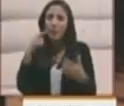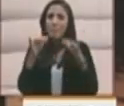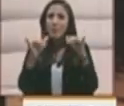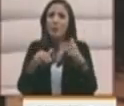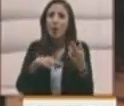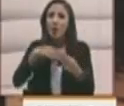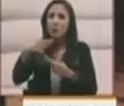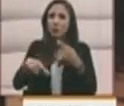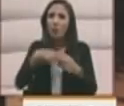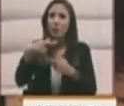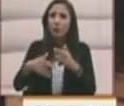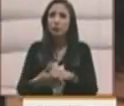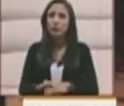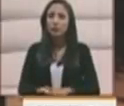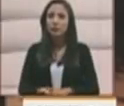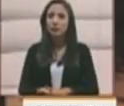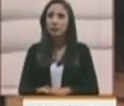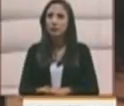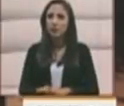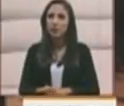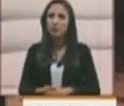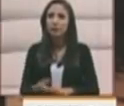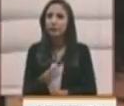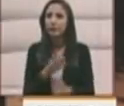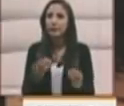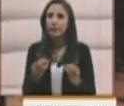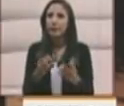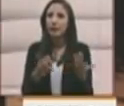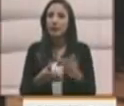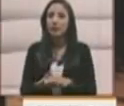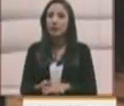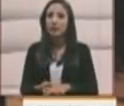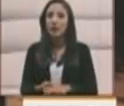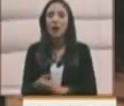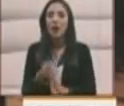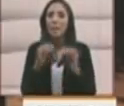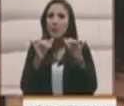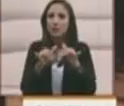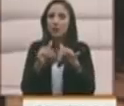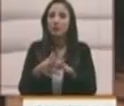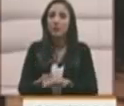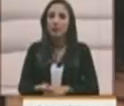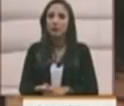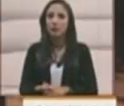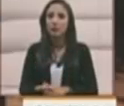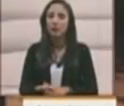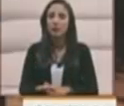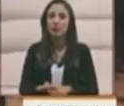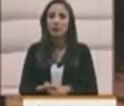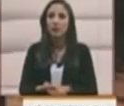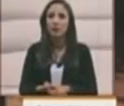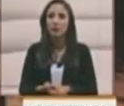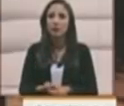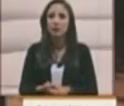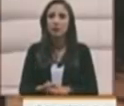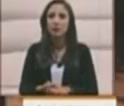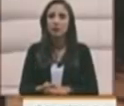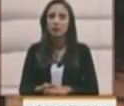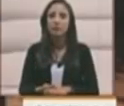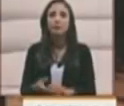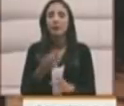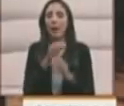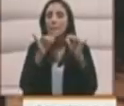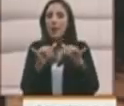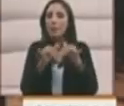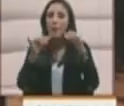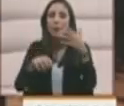revolucionario, disfrazado de rojo rojito, diciéndose más chavista que el mismo Chávez, pues continúen haciendo,